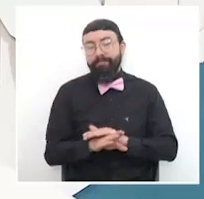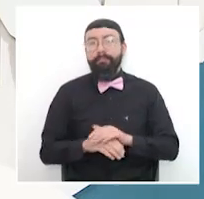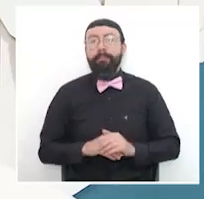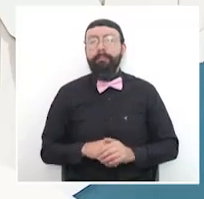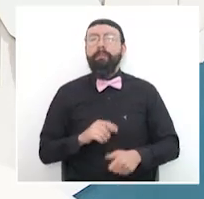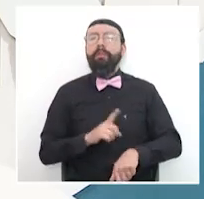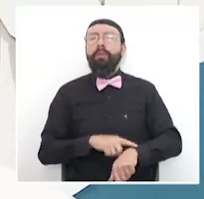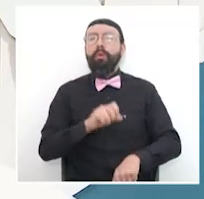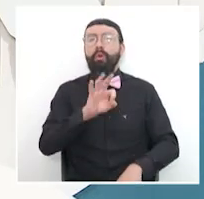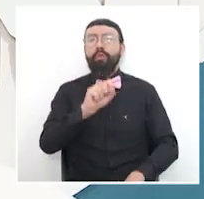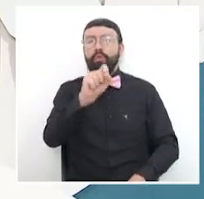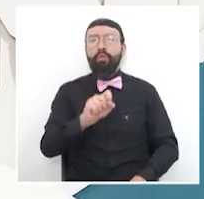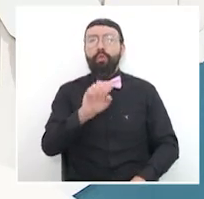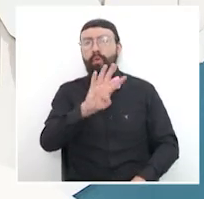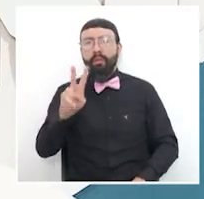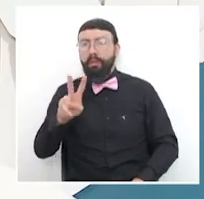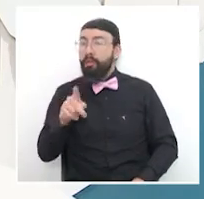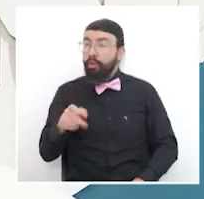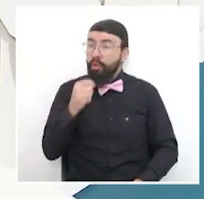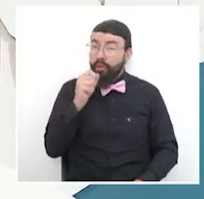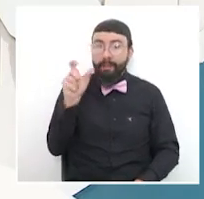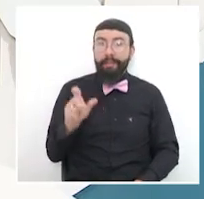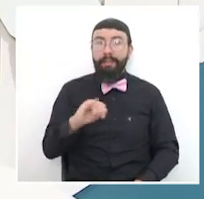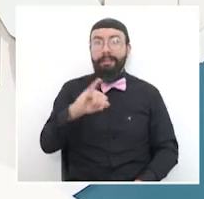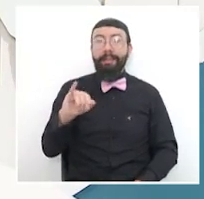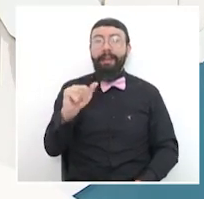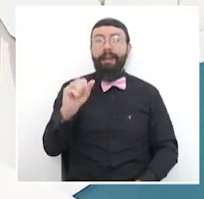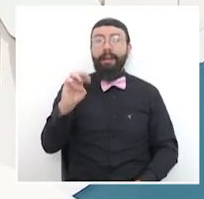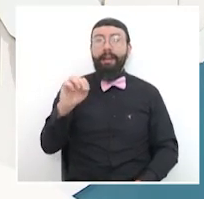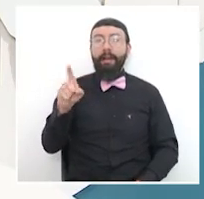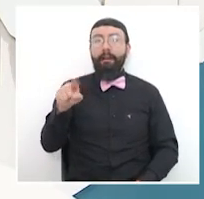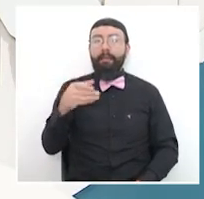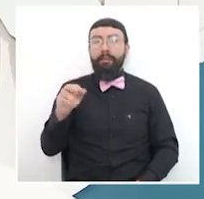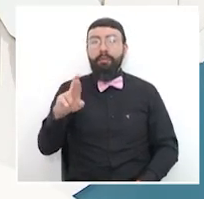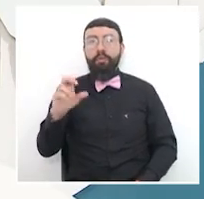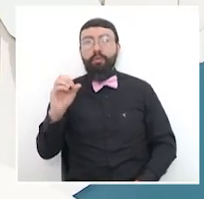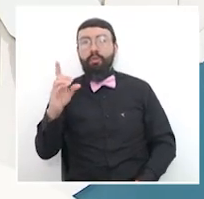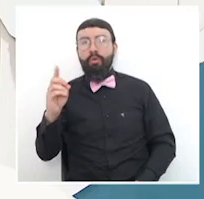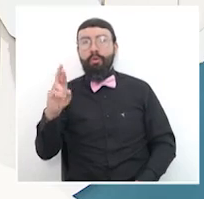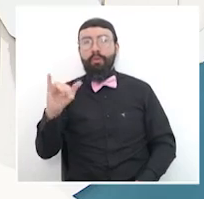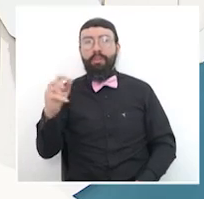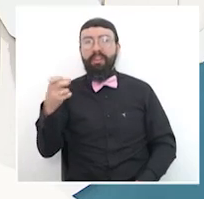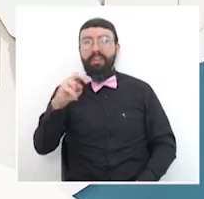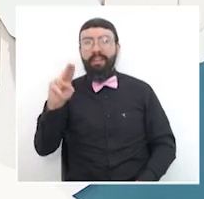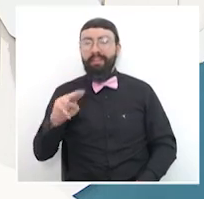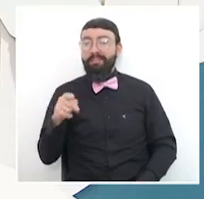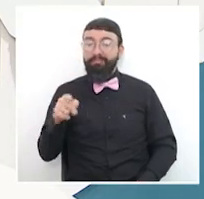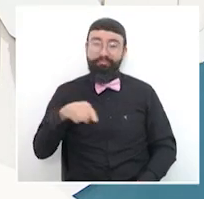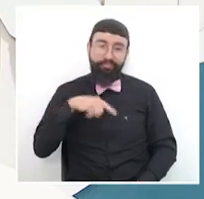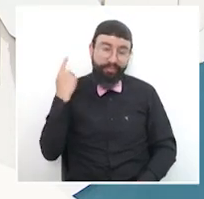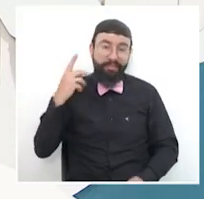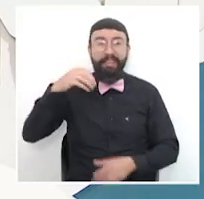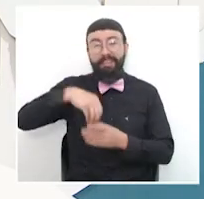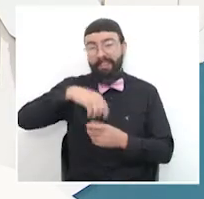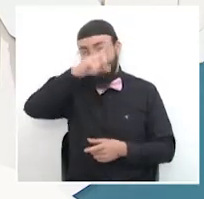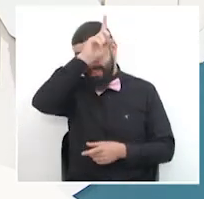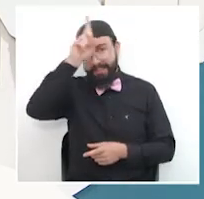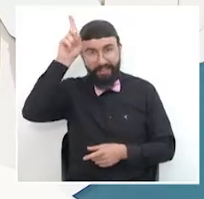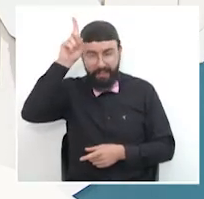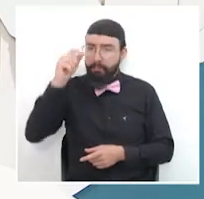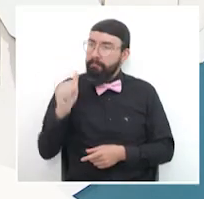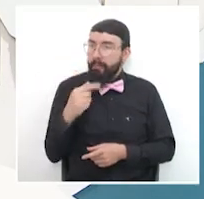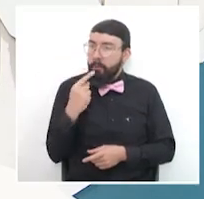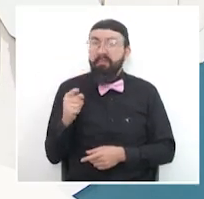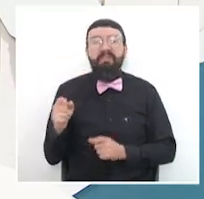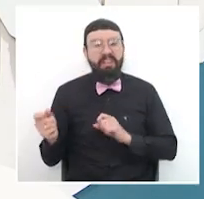8:42 minutos. Esta noticia tiene que ver con James Rodríguez, a quien mencionamos con mucha frecuencia. Luego de, digamos, su fracaso, por llamarlo así, en el Real Madrid, se dice que estaría